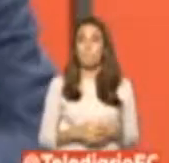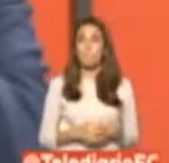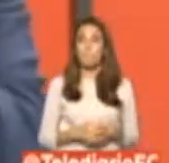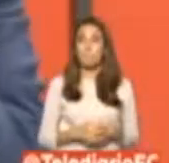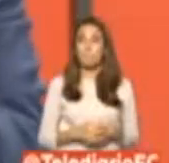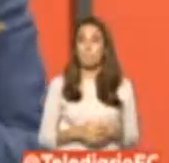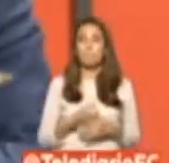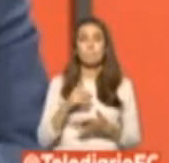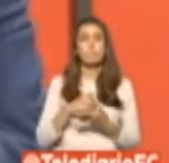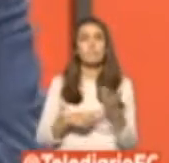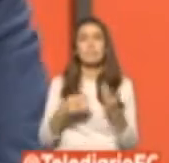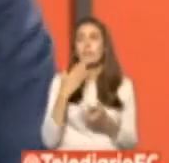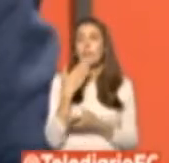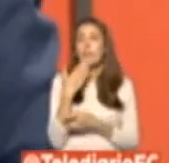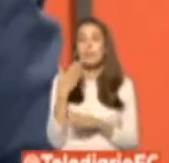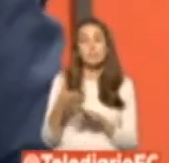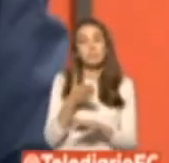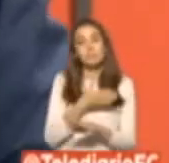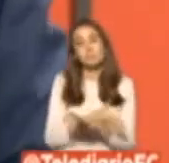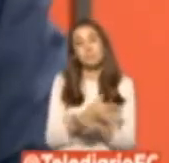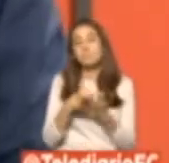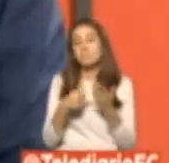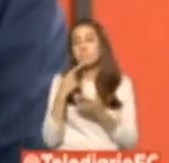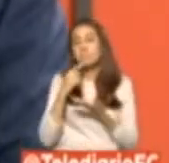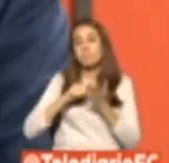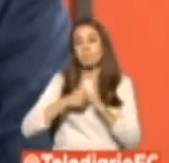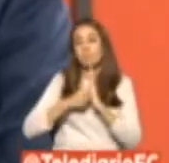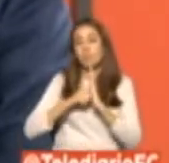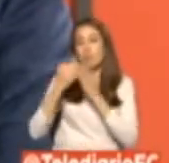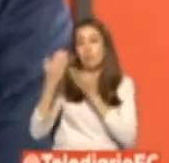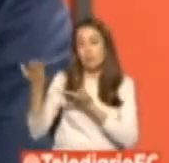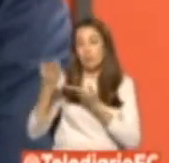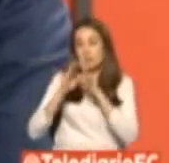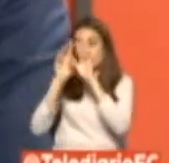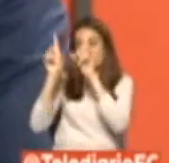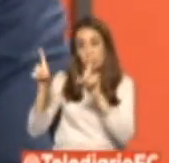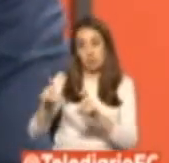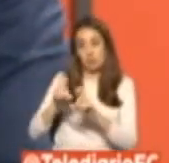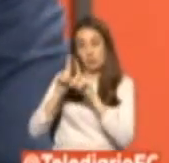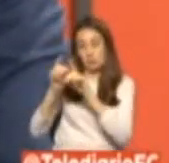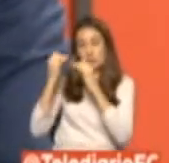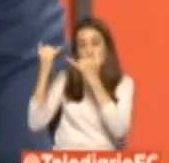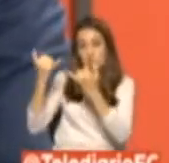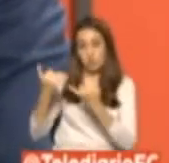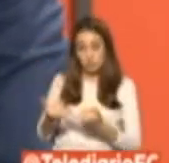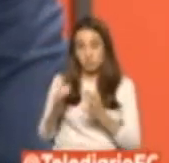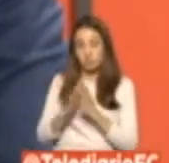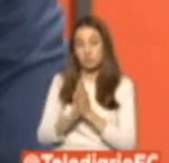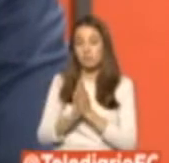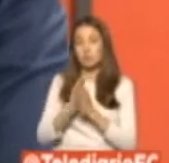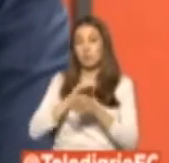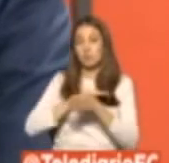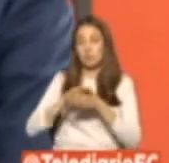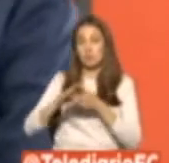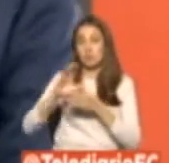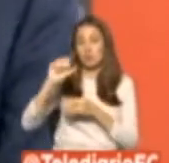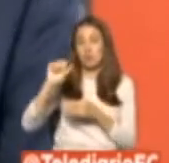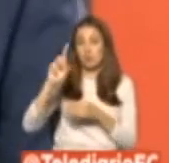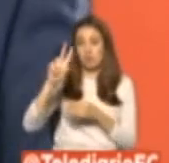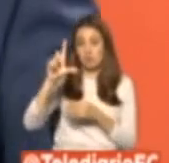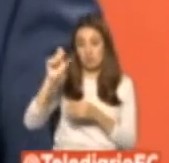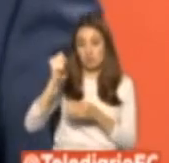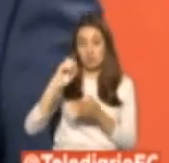¿Qué implicaciones tiene lo dicho por el Contralor? La pregunta con la que comenzamos este diálogo con los invitados que nos han